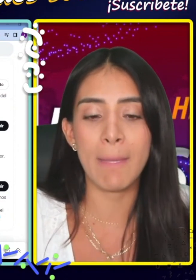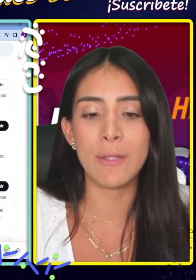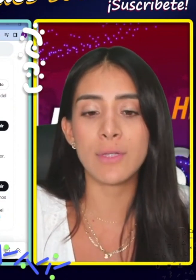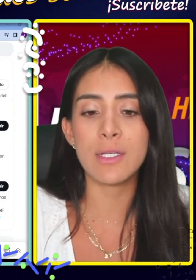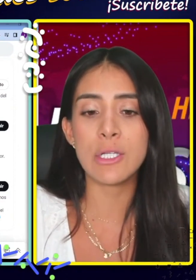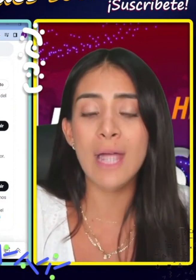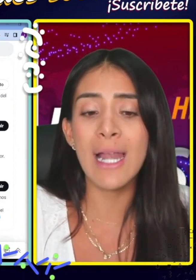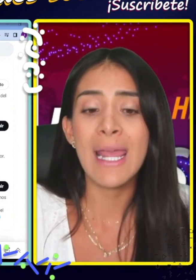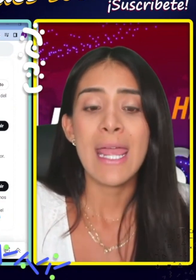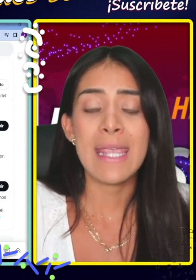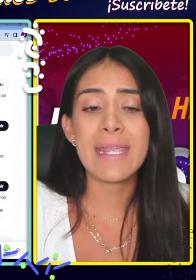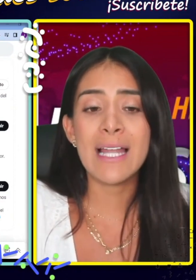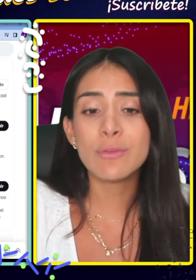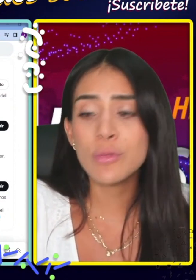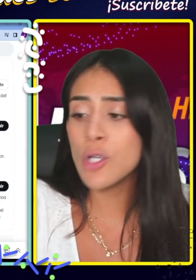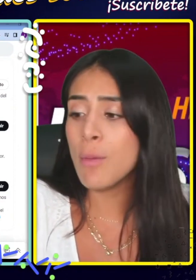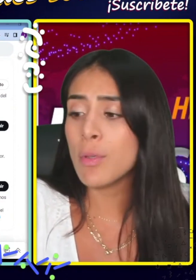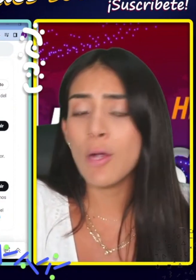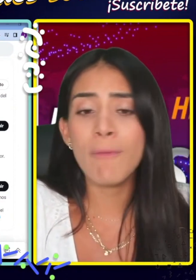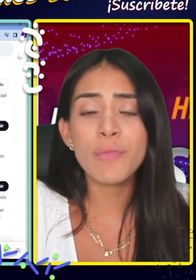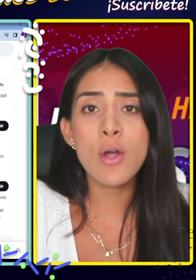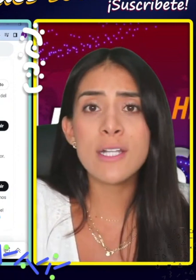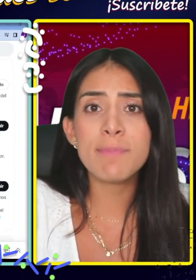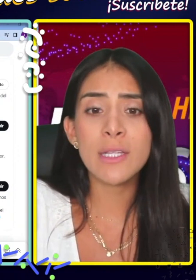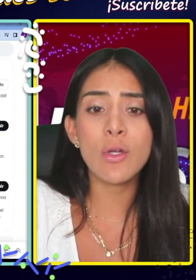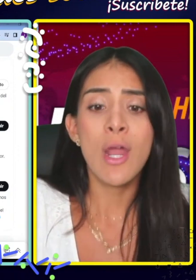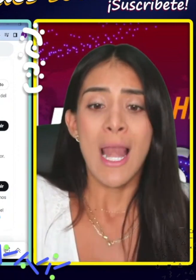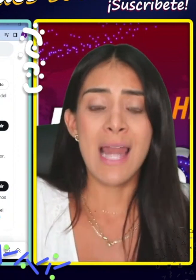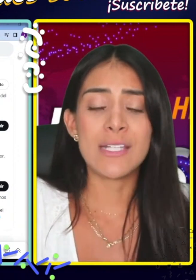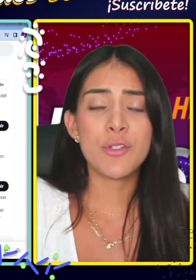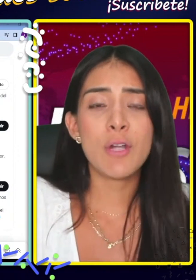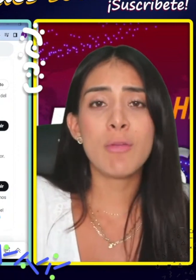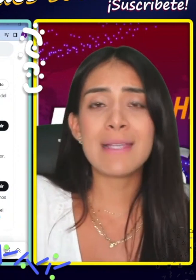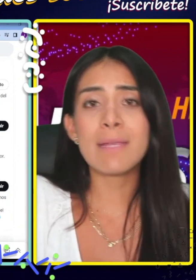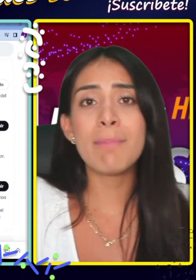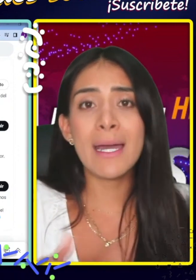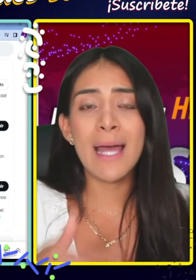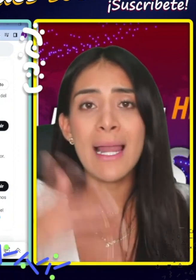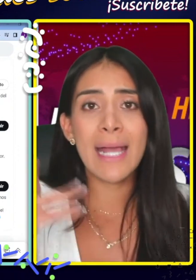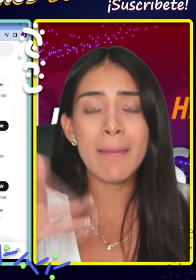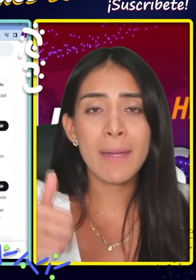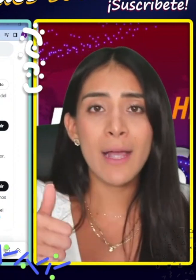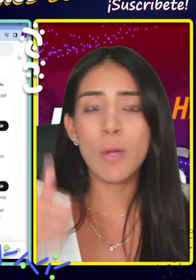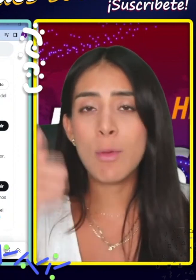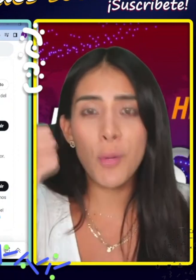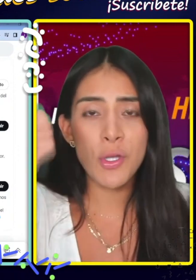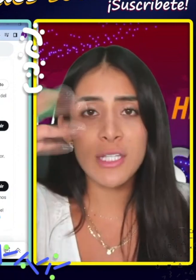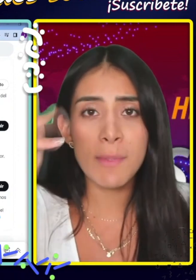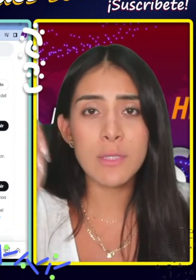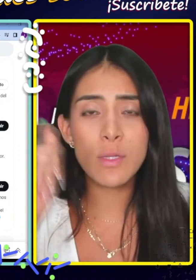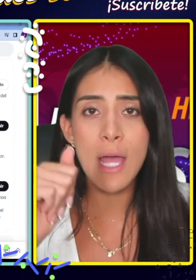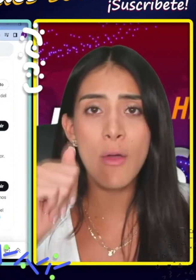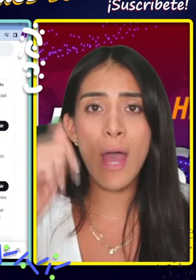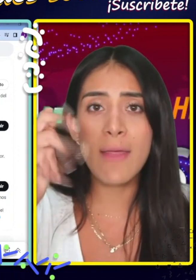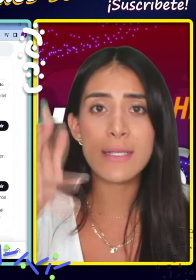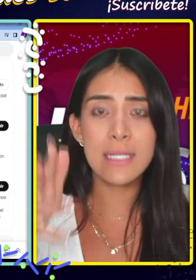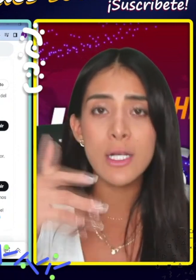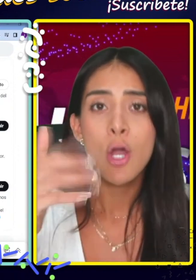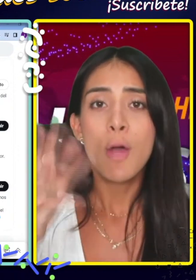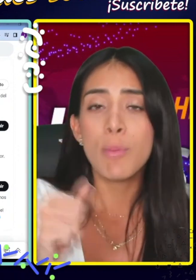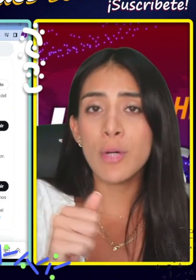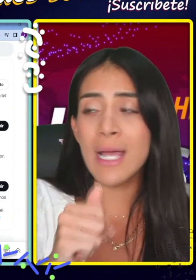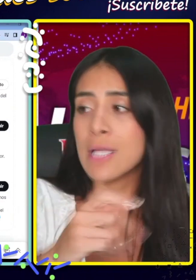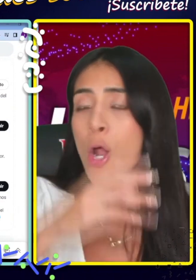Fórmula, medio tradicional, y que la tundió, porque con todo respeto la señora nomás se para a la cámara como pollo despescuezado a